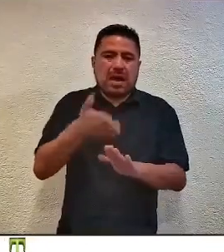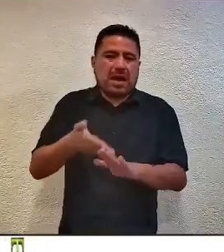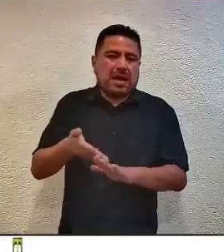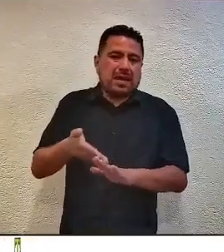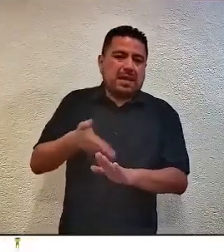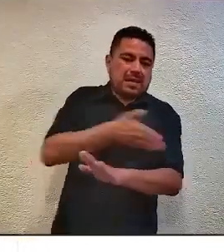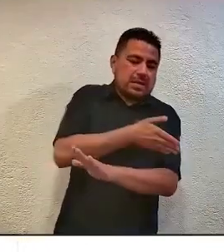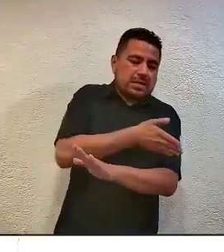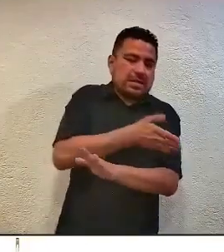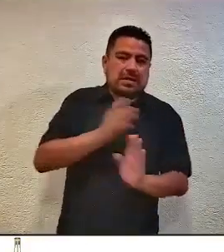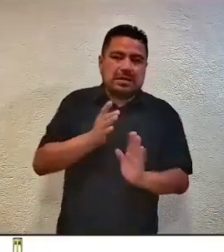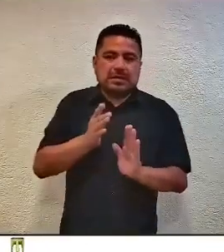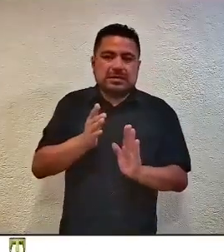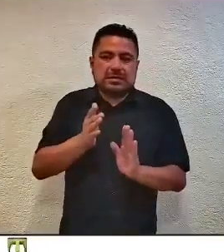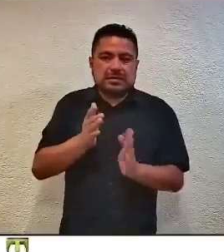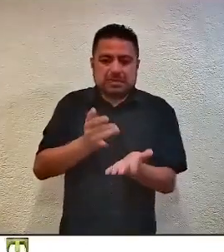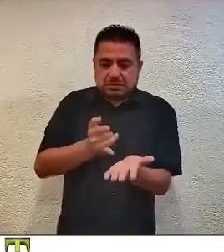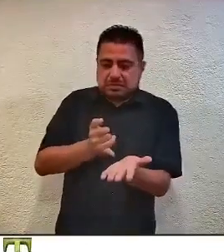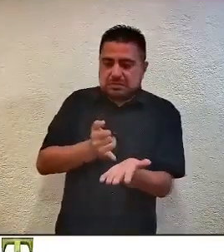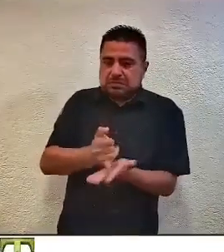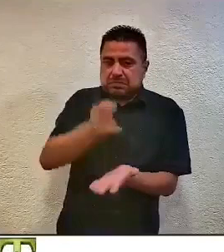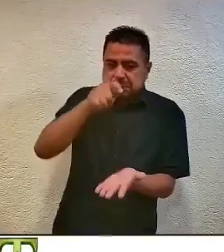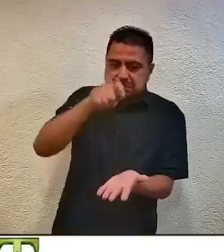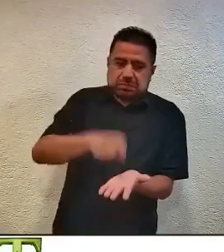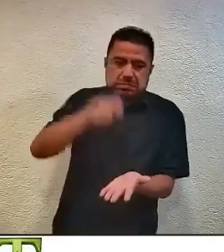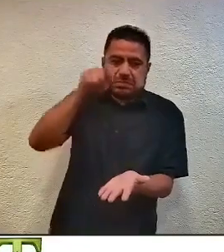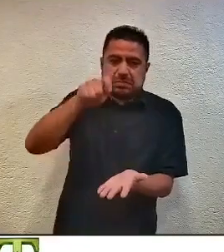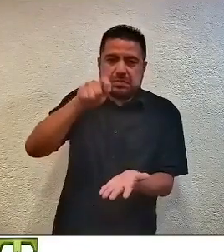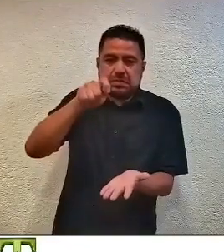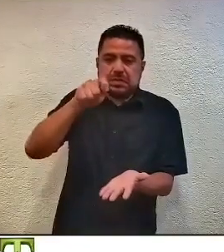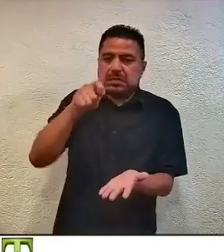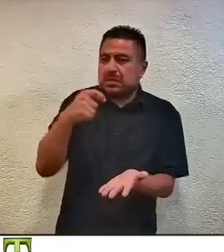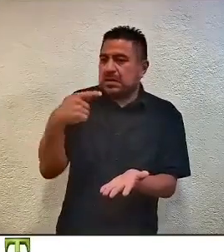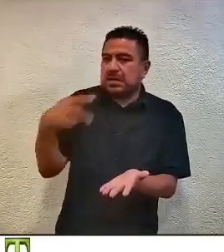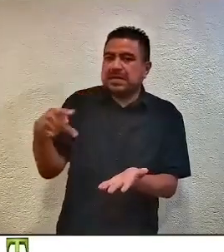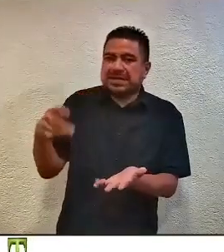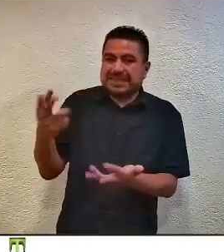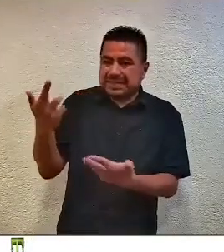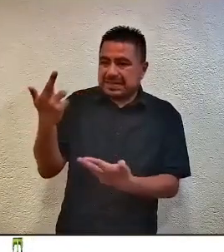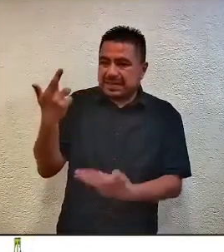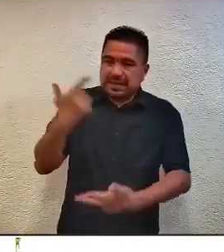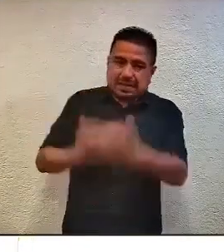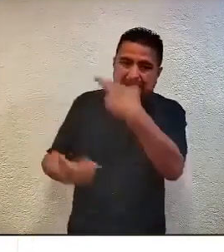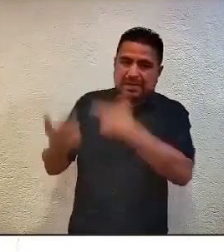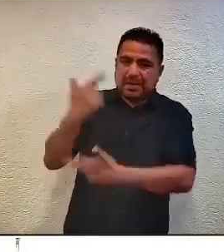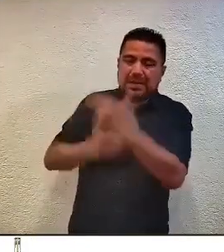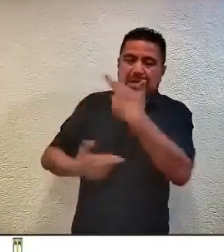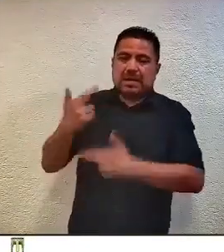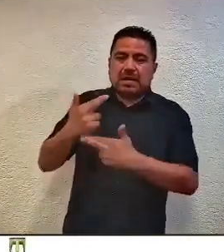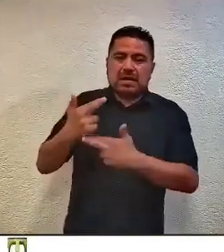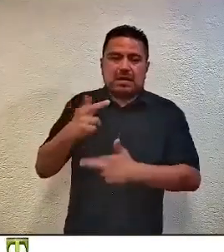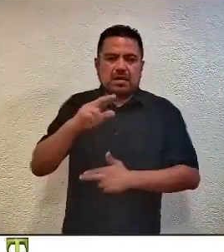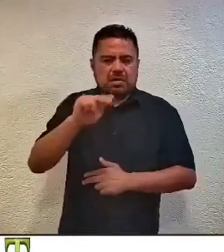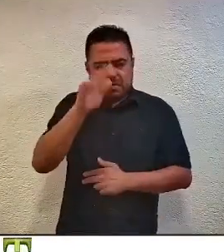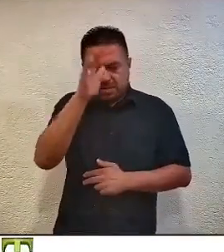previamente en la sentencia esta que revocó, y que, si mal no